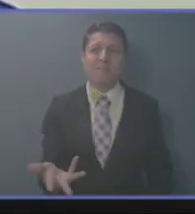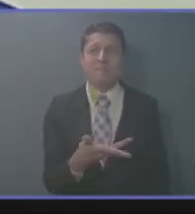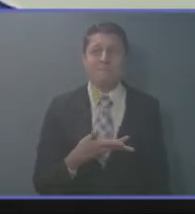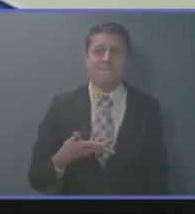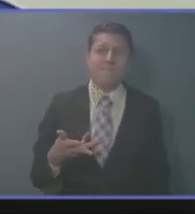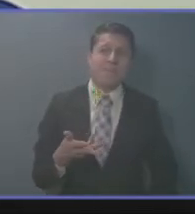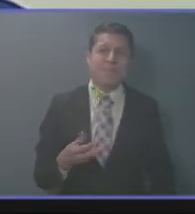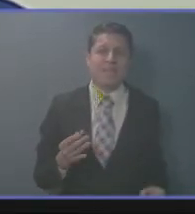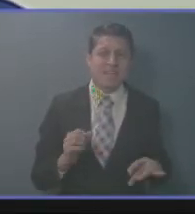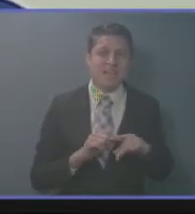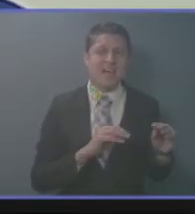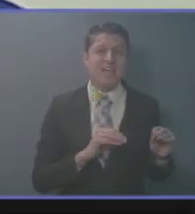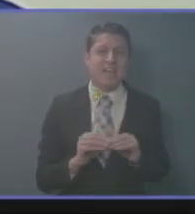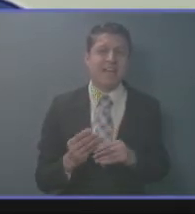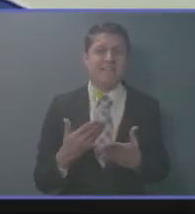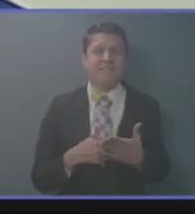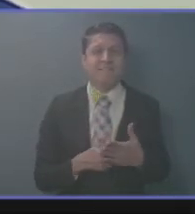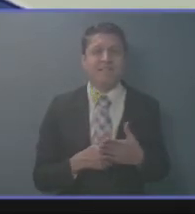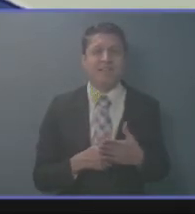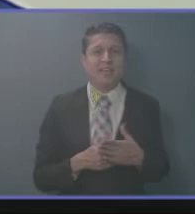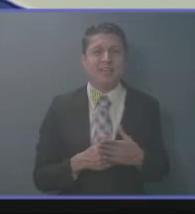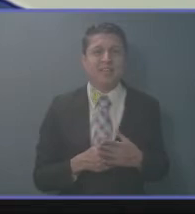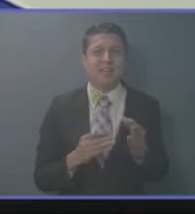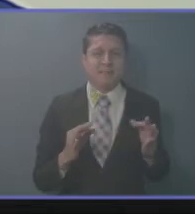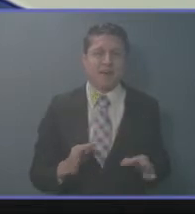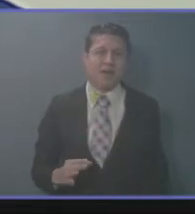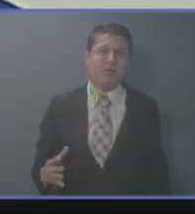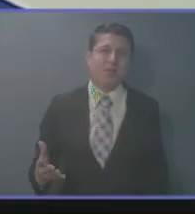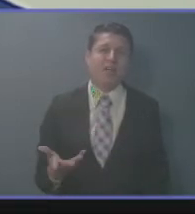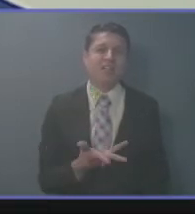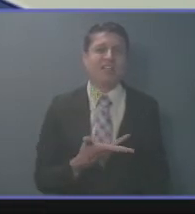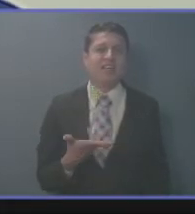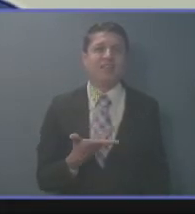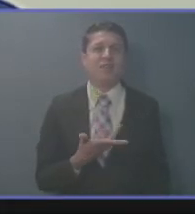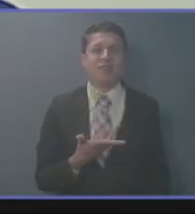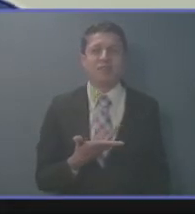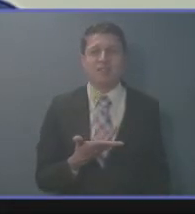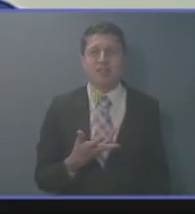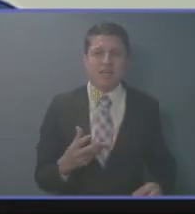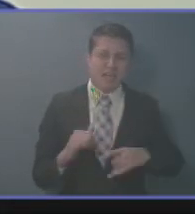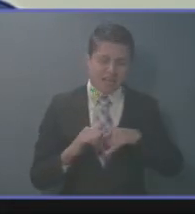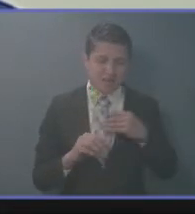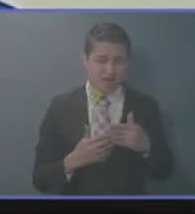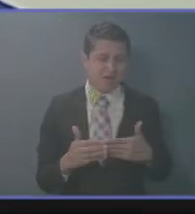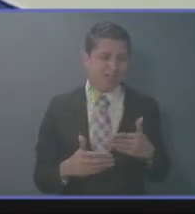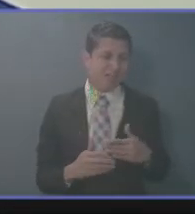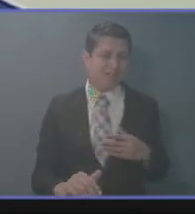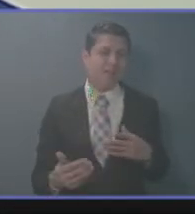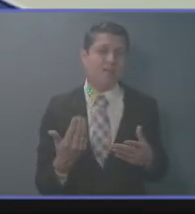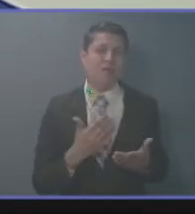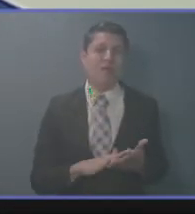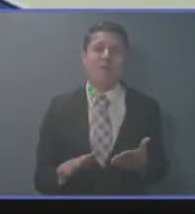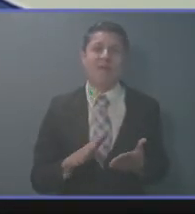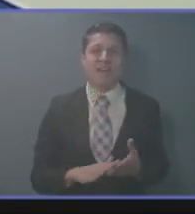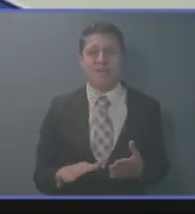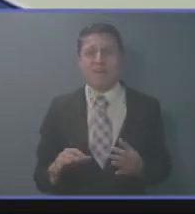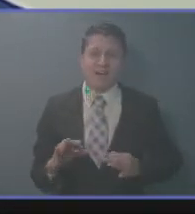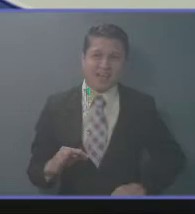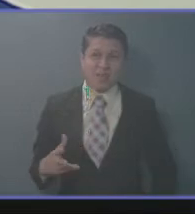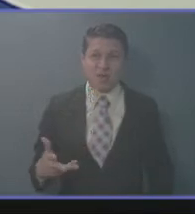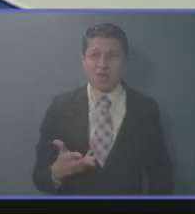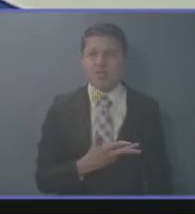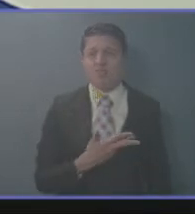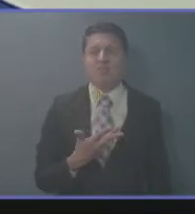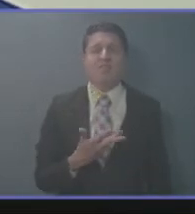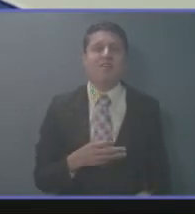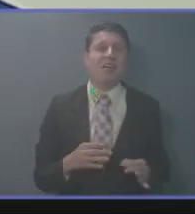Romano 8, que dentro de las medidas extraordinarias referidas en el decreto ejecutivo anterior, se establece